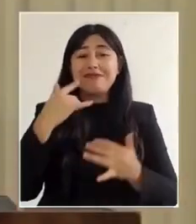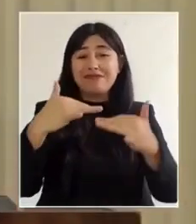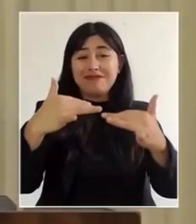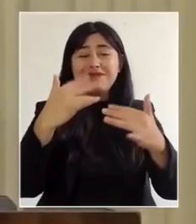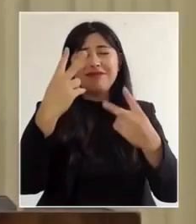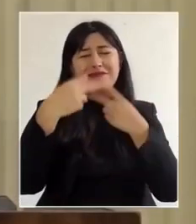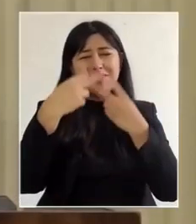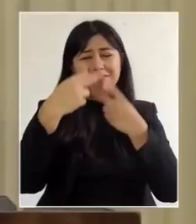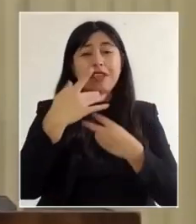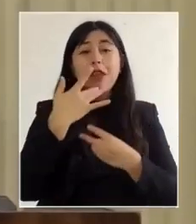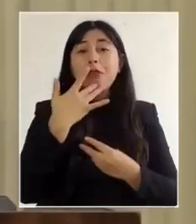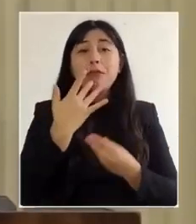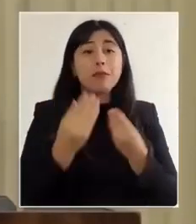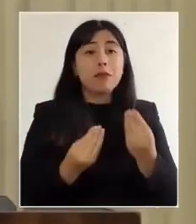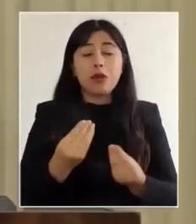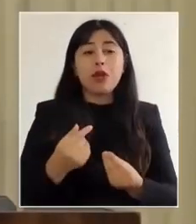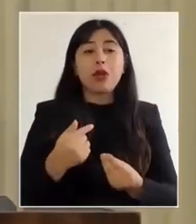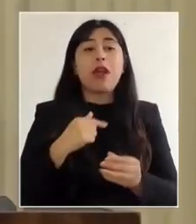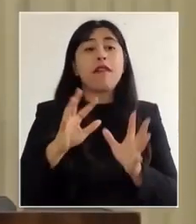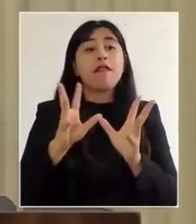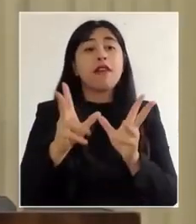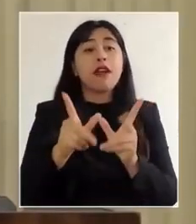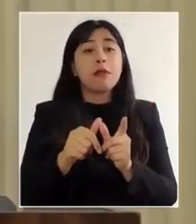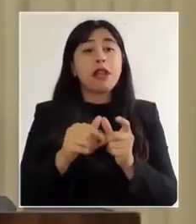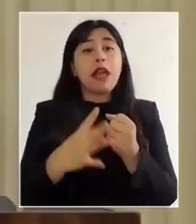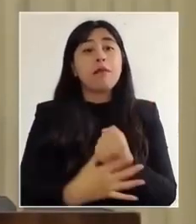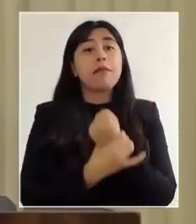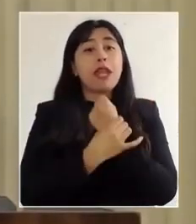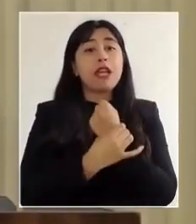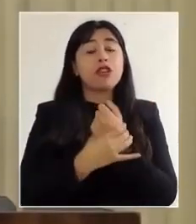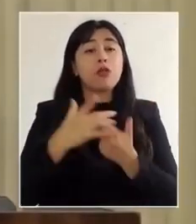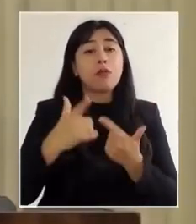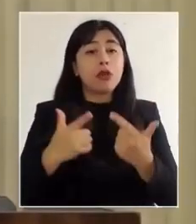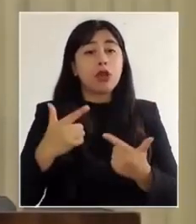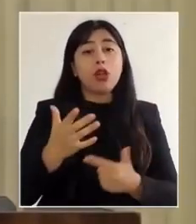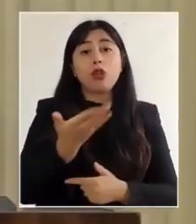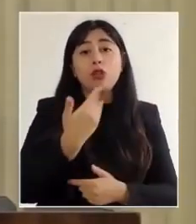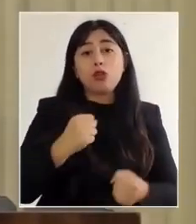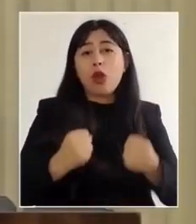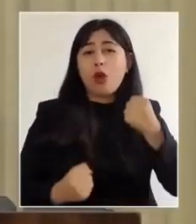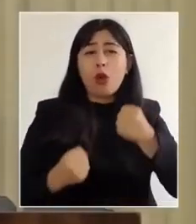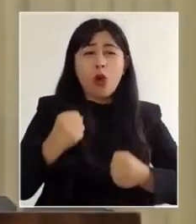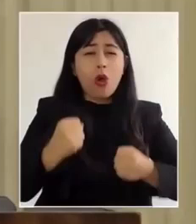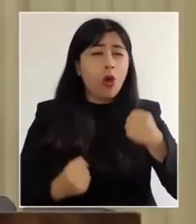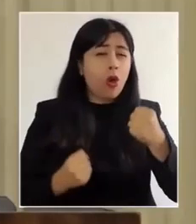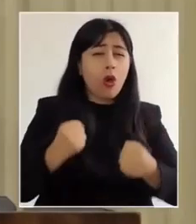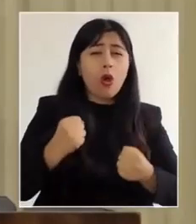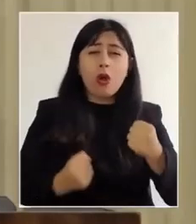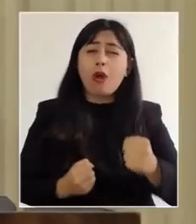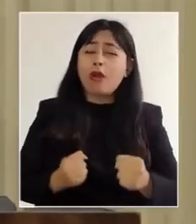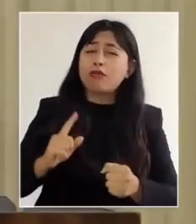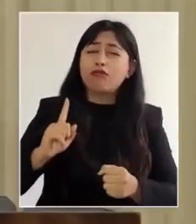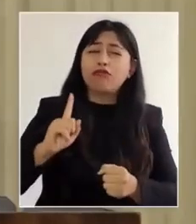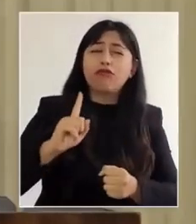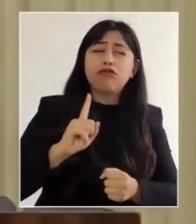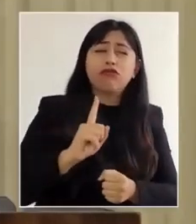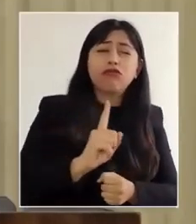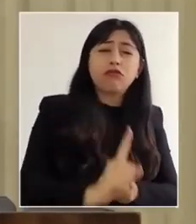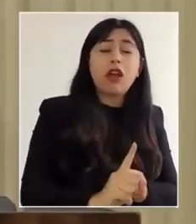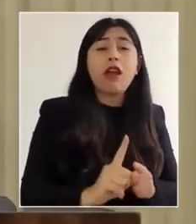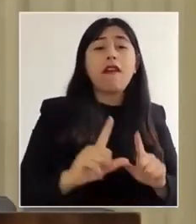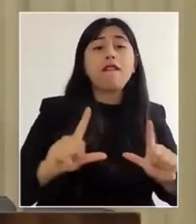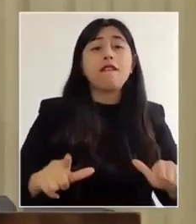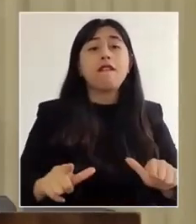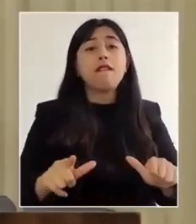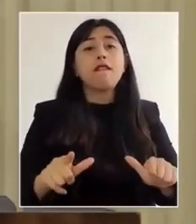una de las cosas con los familiares presos políticos cuando corríamos a la a la fiscalía militares que estaba en